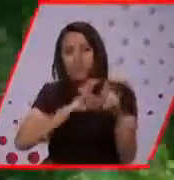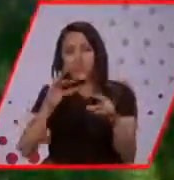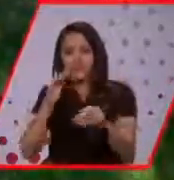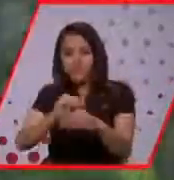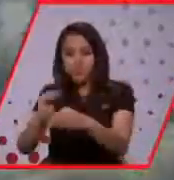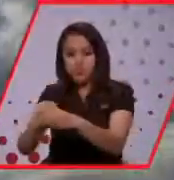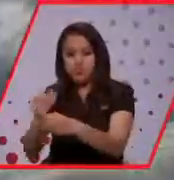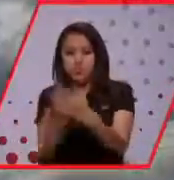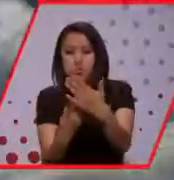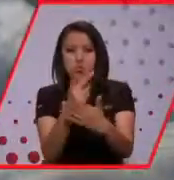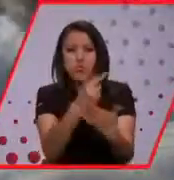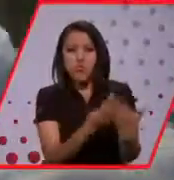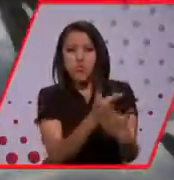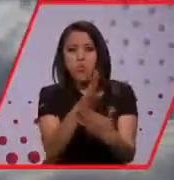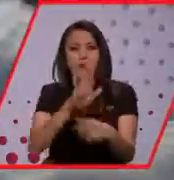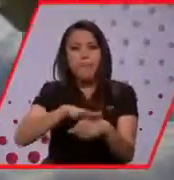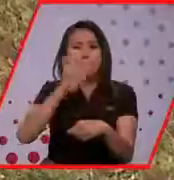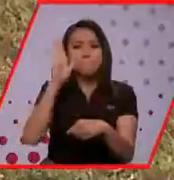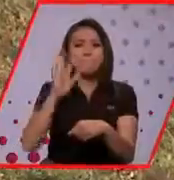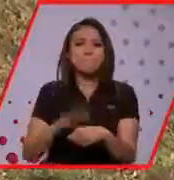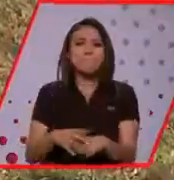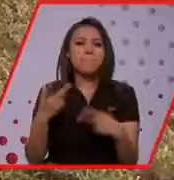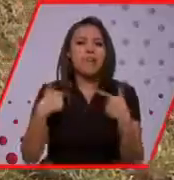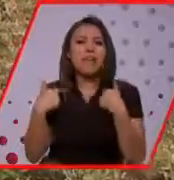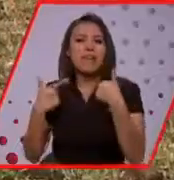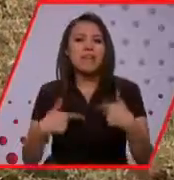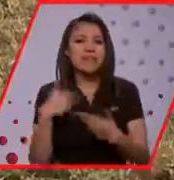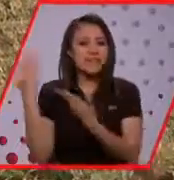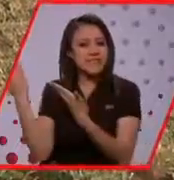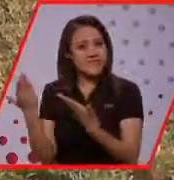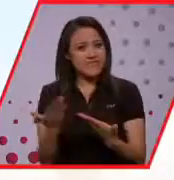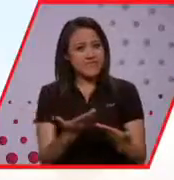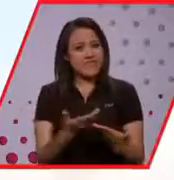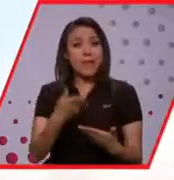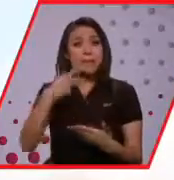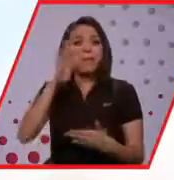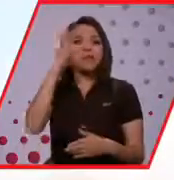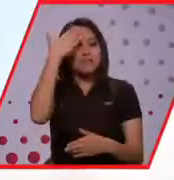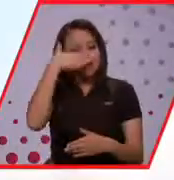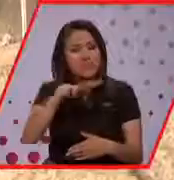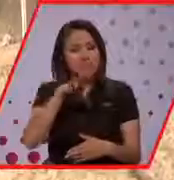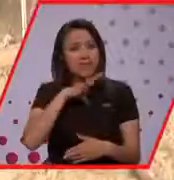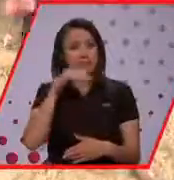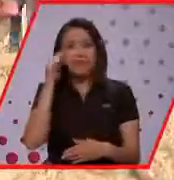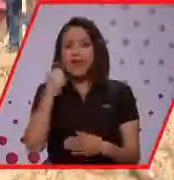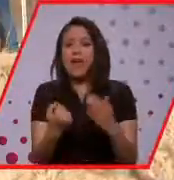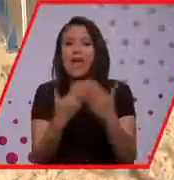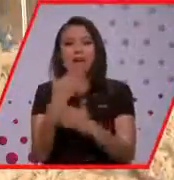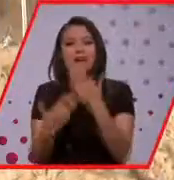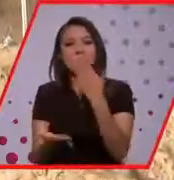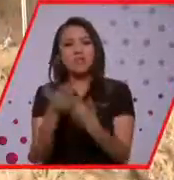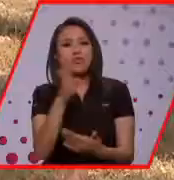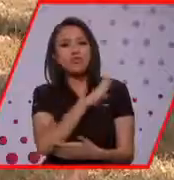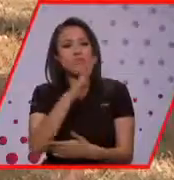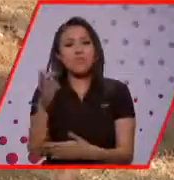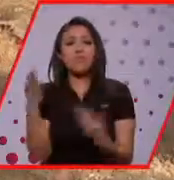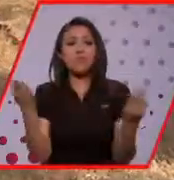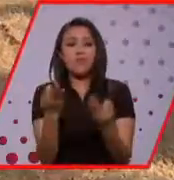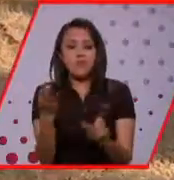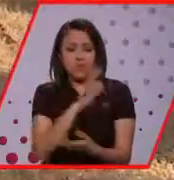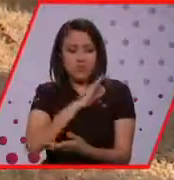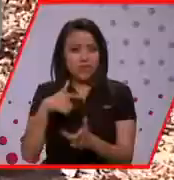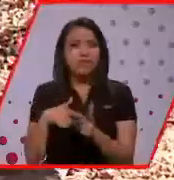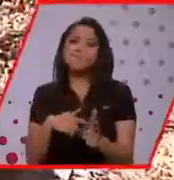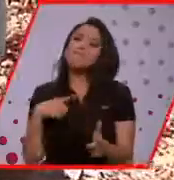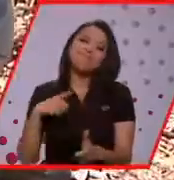esperanza plantados en cada árbol para las generaciones que vienen. Pero sabemos que cada buena acción que realizamos debe tener un